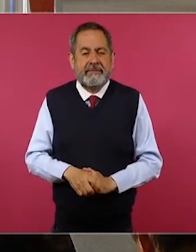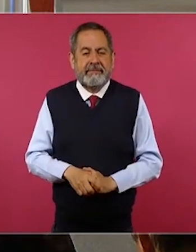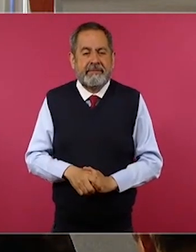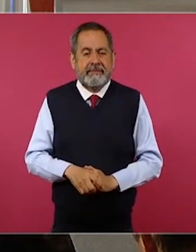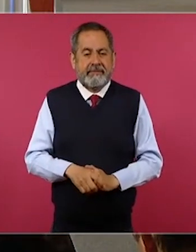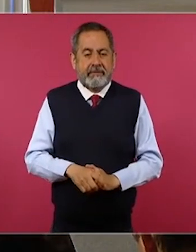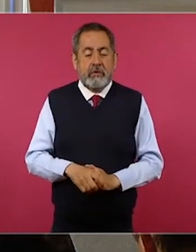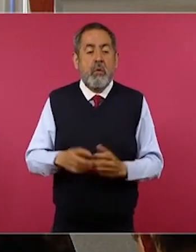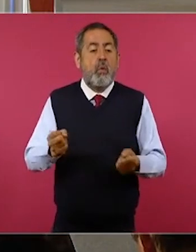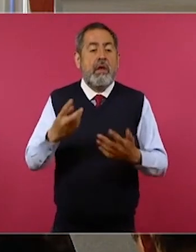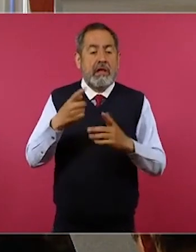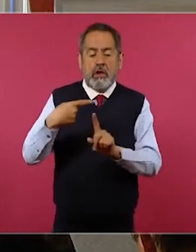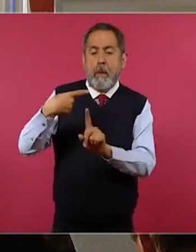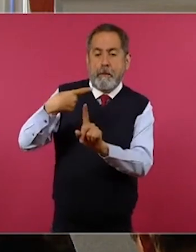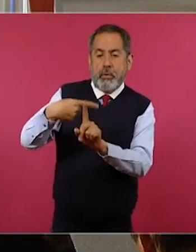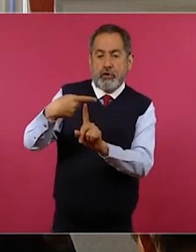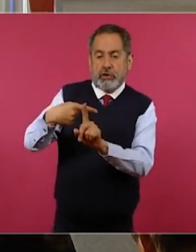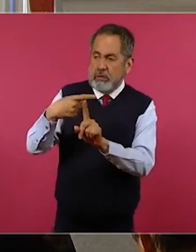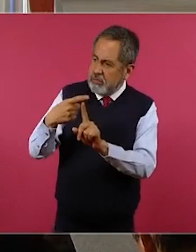positivas,